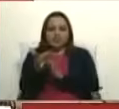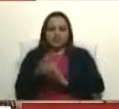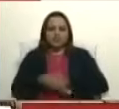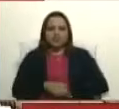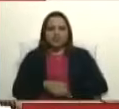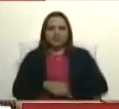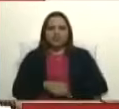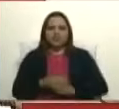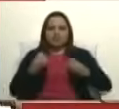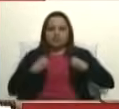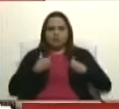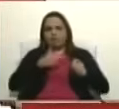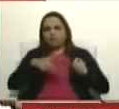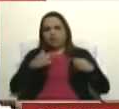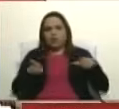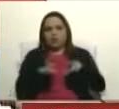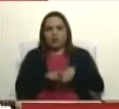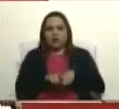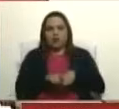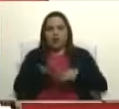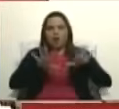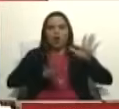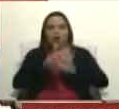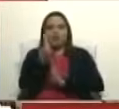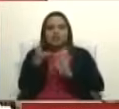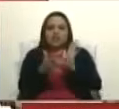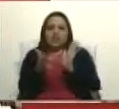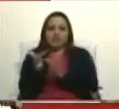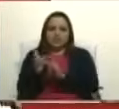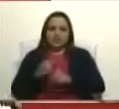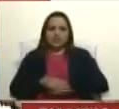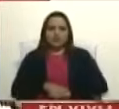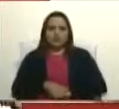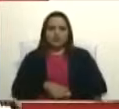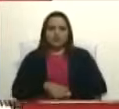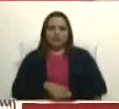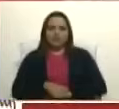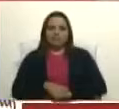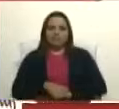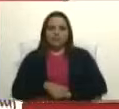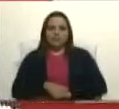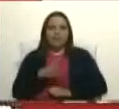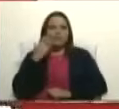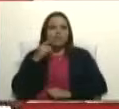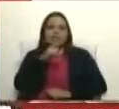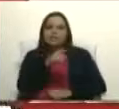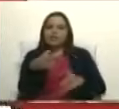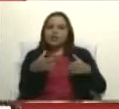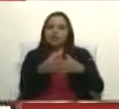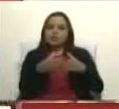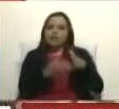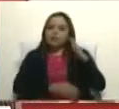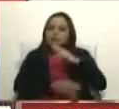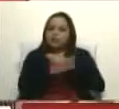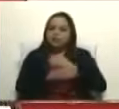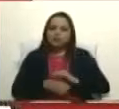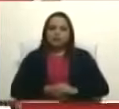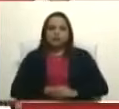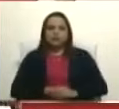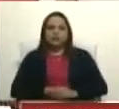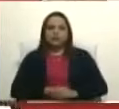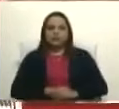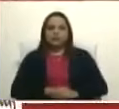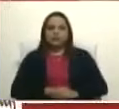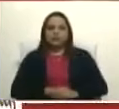Lo vivimos nosotros el 11 de abril. Cuando aquel grupo salió. Mejor